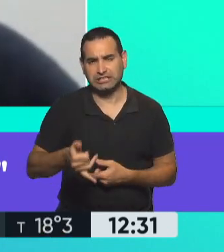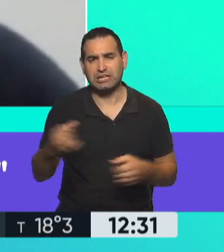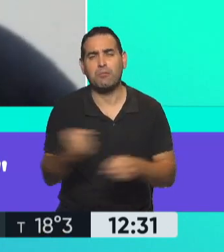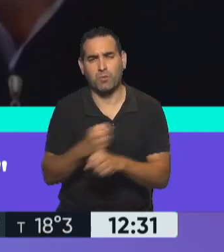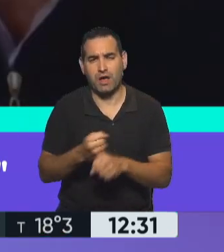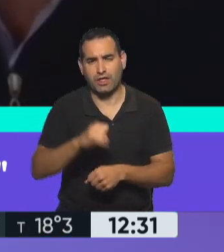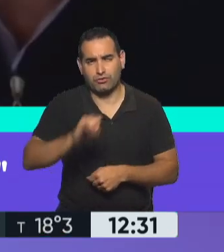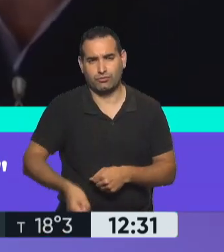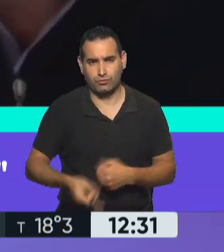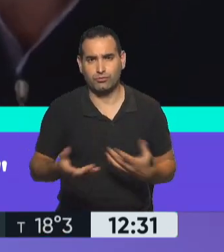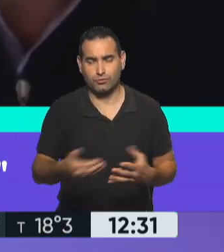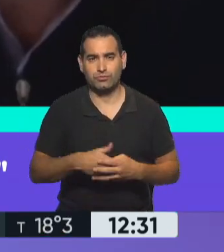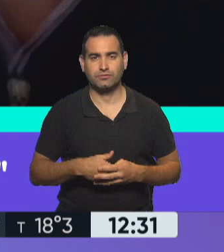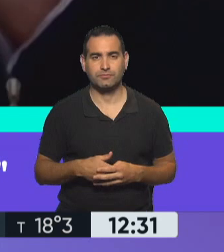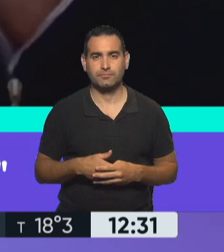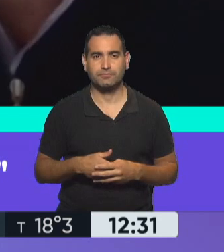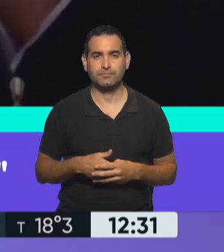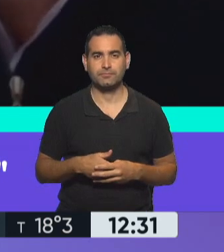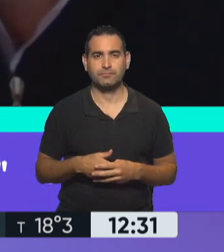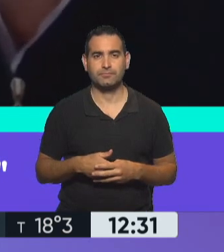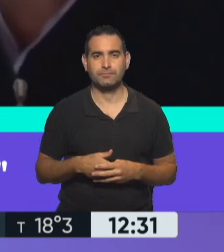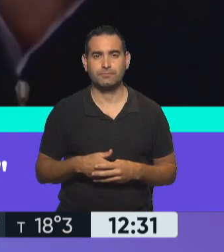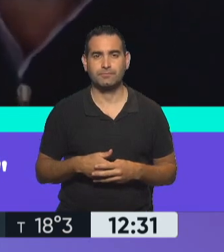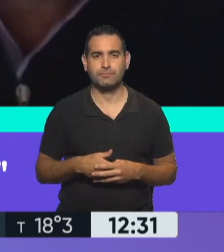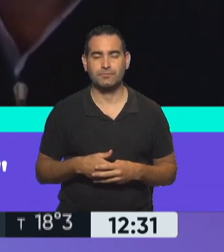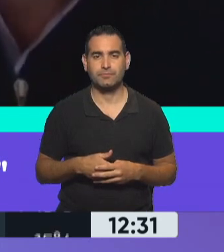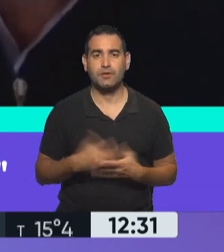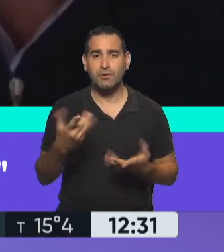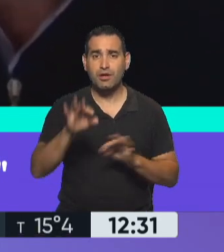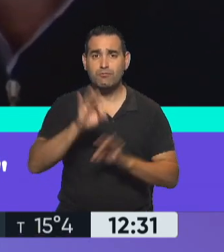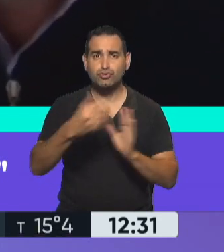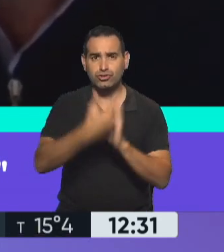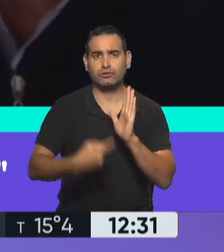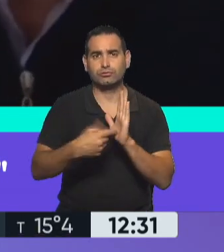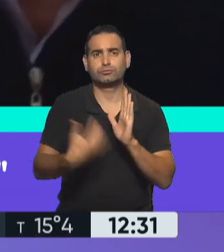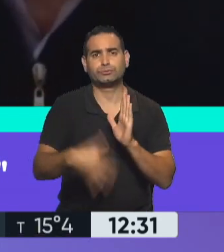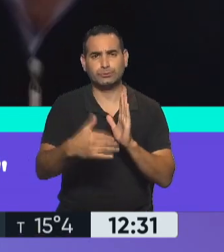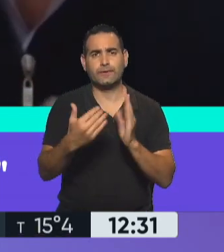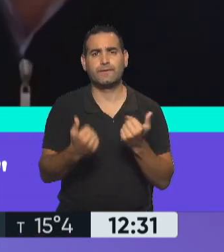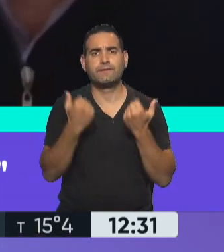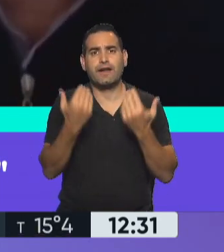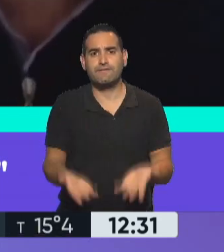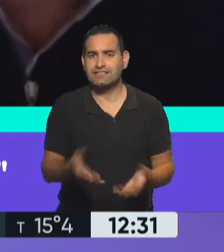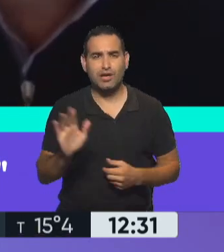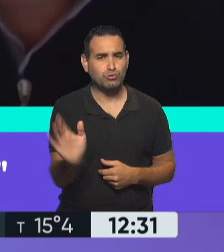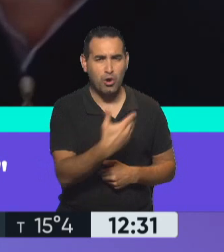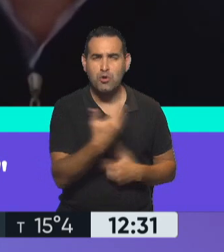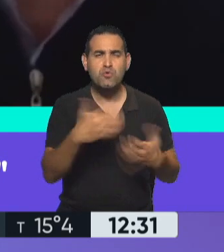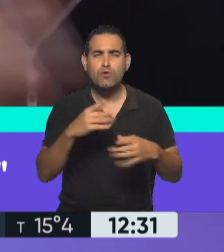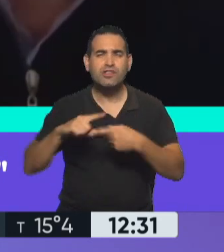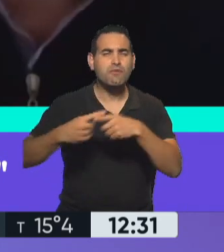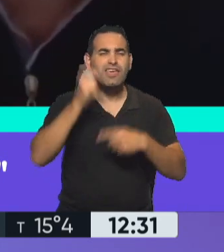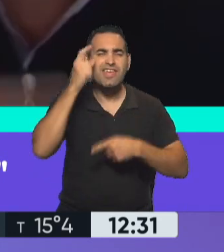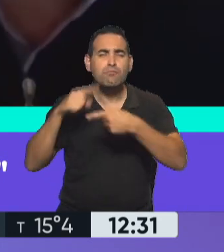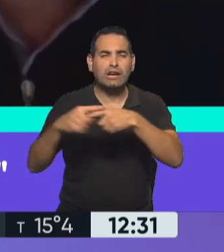terminar aprobando, porque es realmente una medida que beneficia independientemente del color